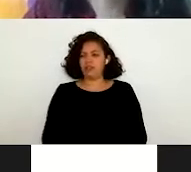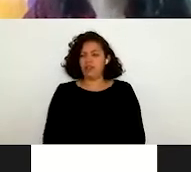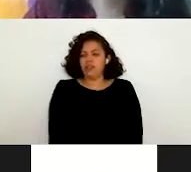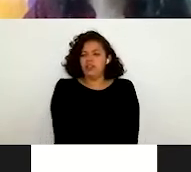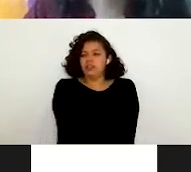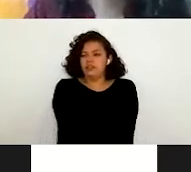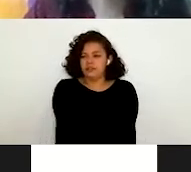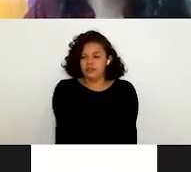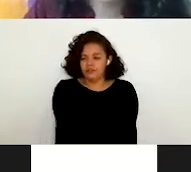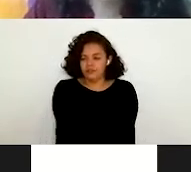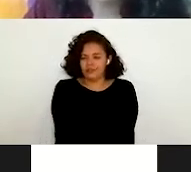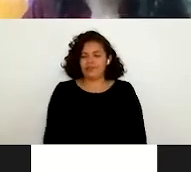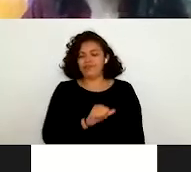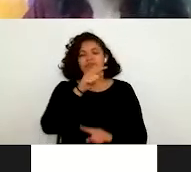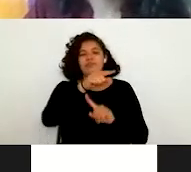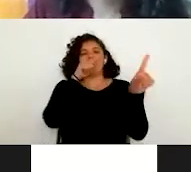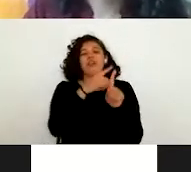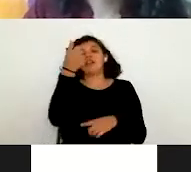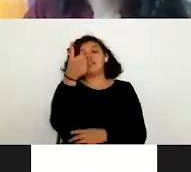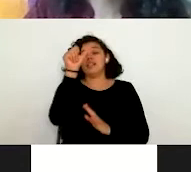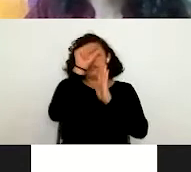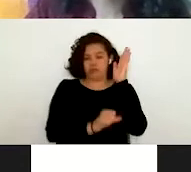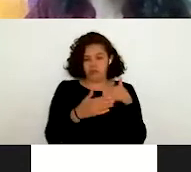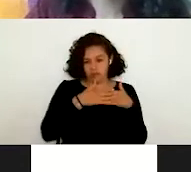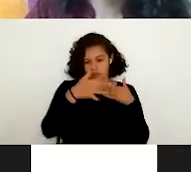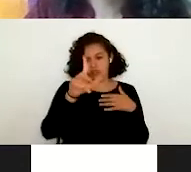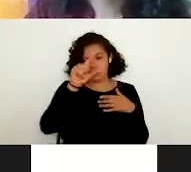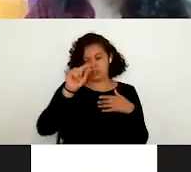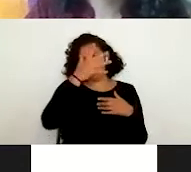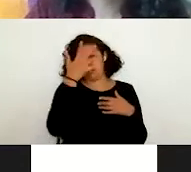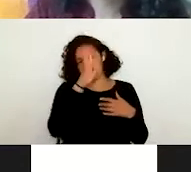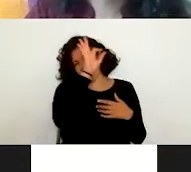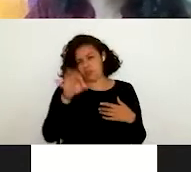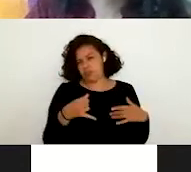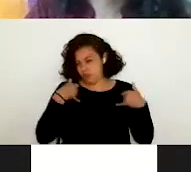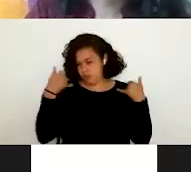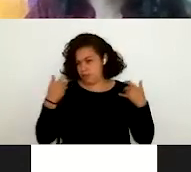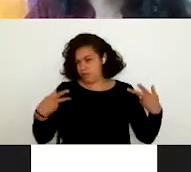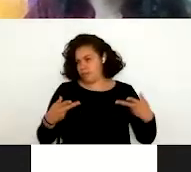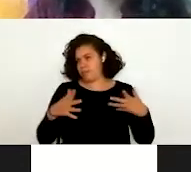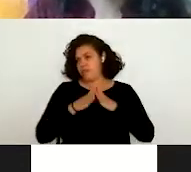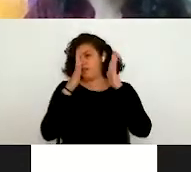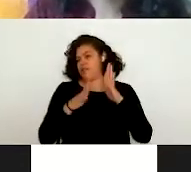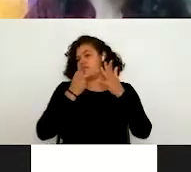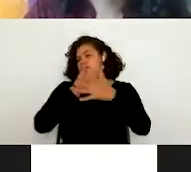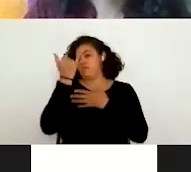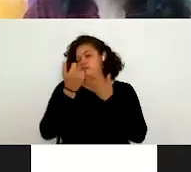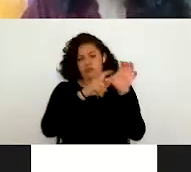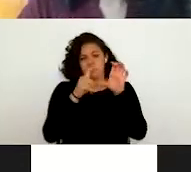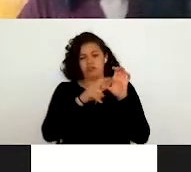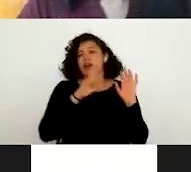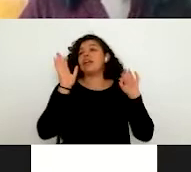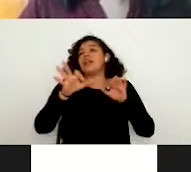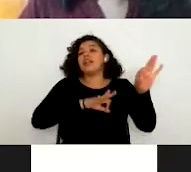es, en el lapso de 6 meses, el 75% de los jóvenes participantes del proyecto contarán con un